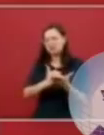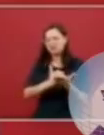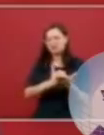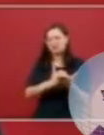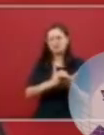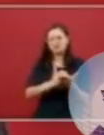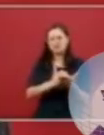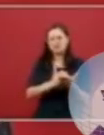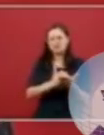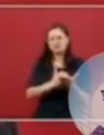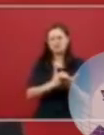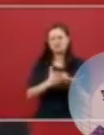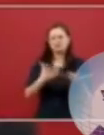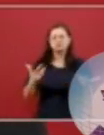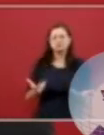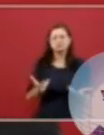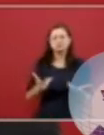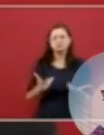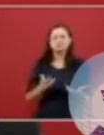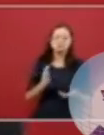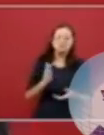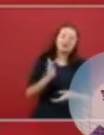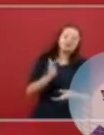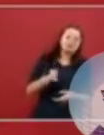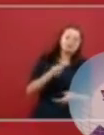abogados, aceptando sin conceder,